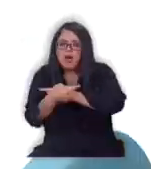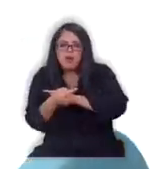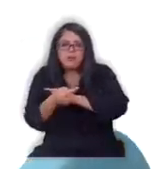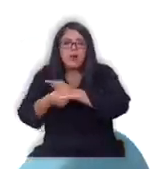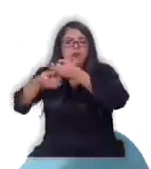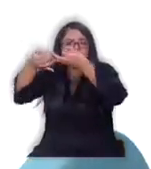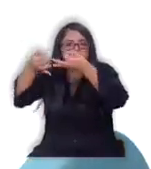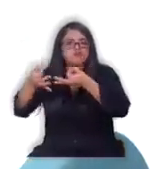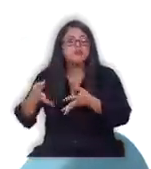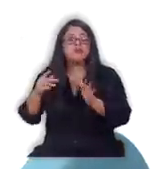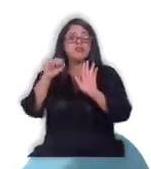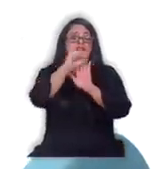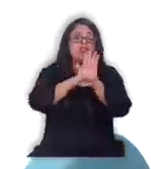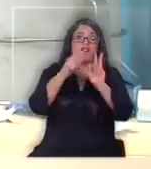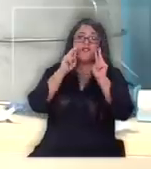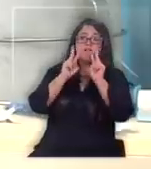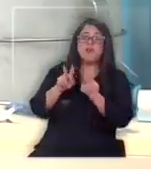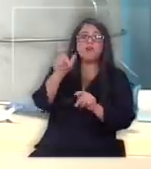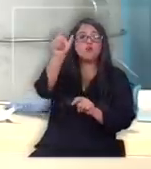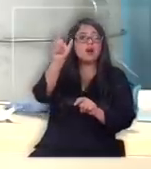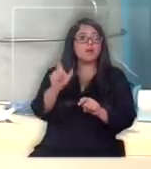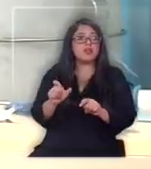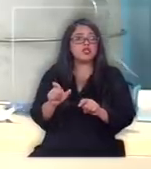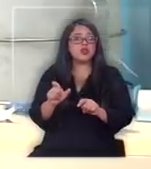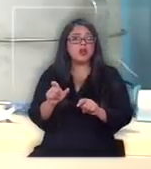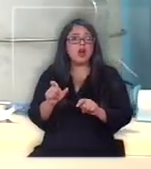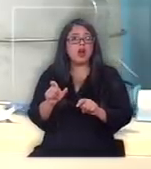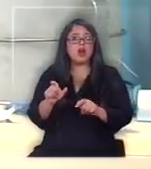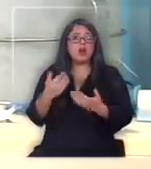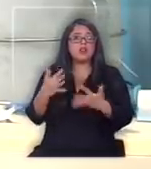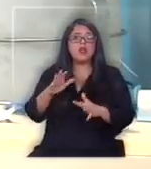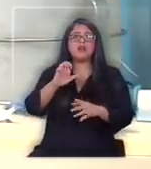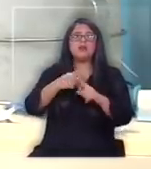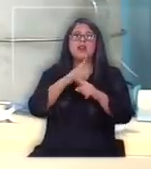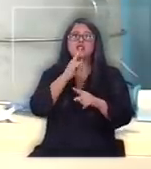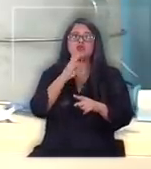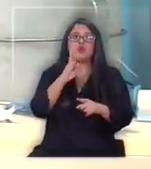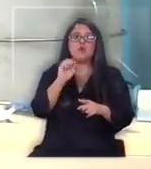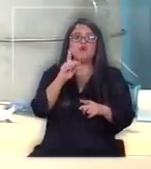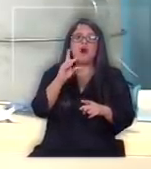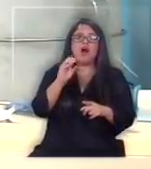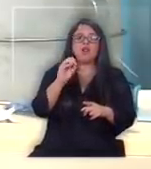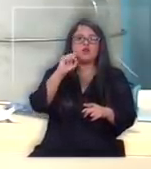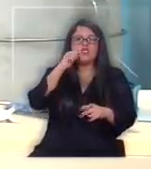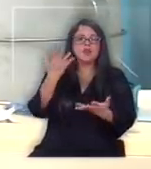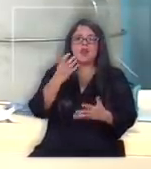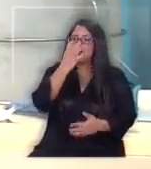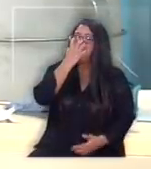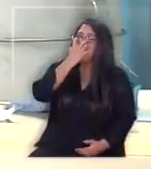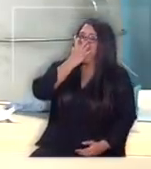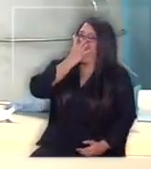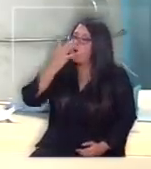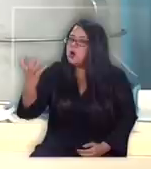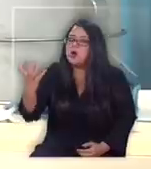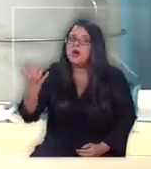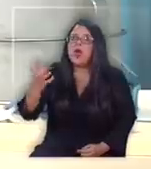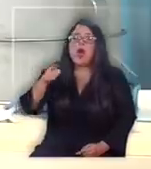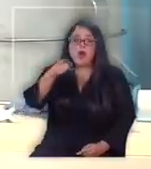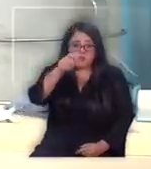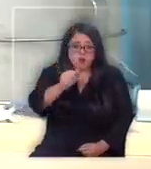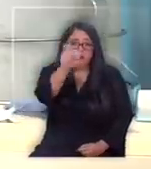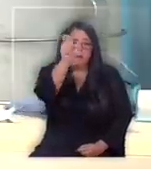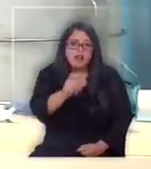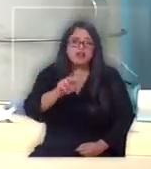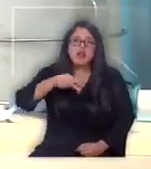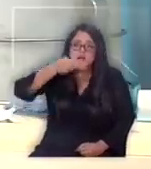este video vemos a un paciente recién extubado que debe volver a respirar por sus propios medios. Son